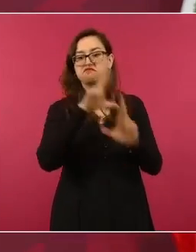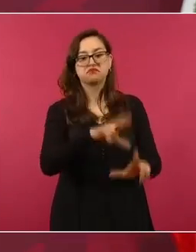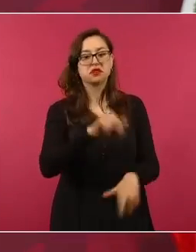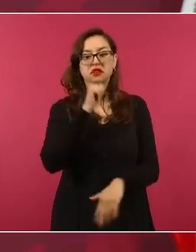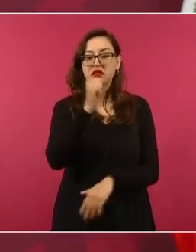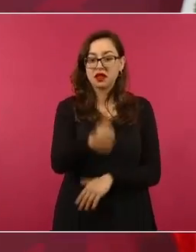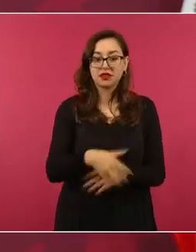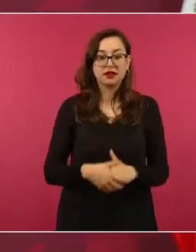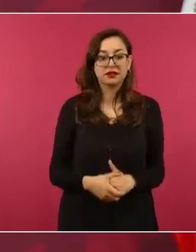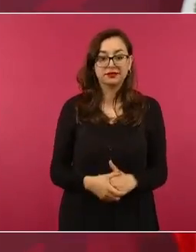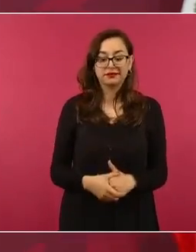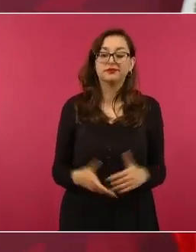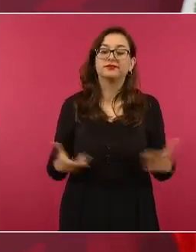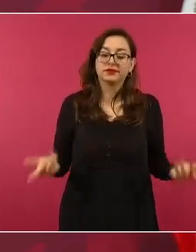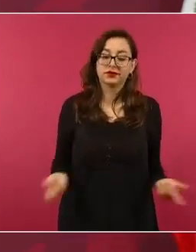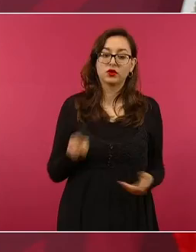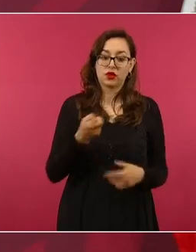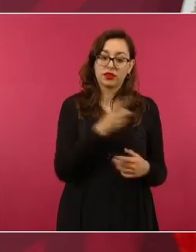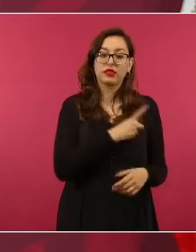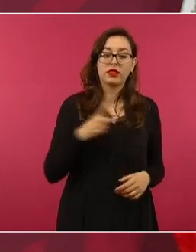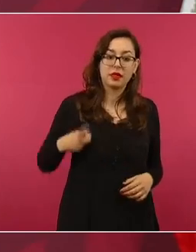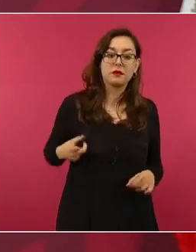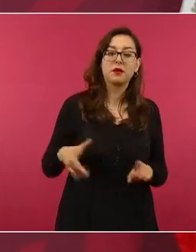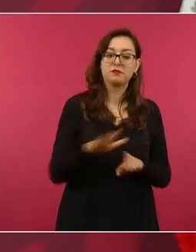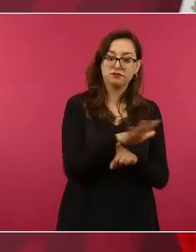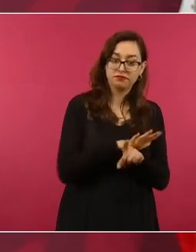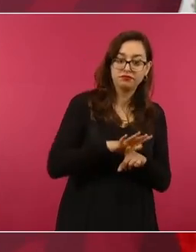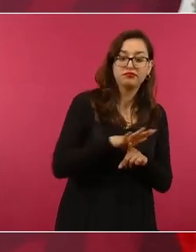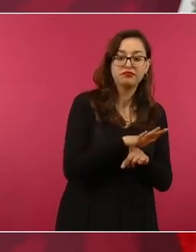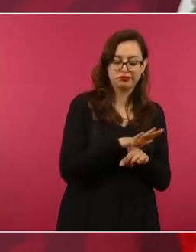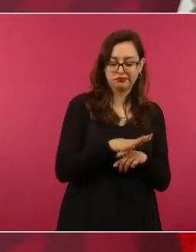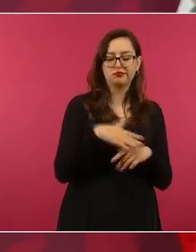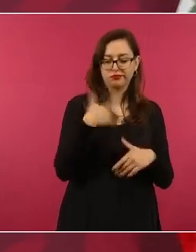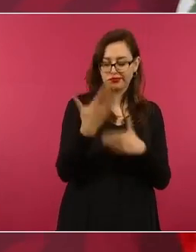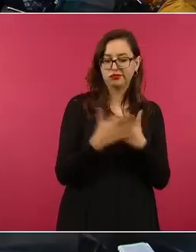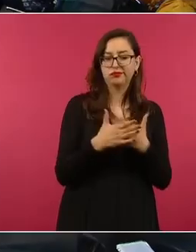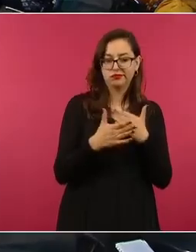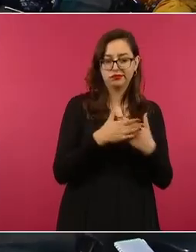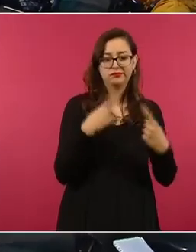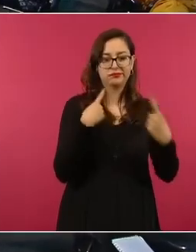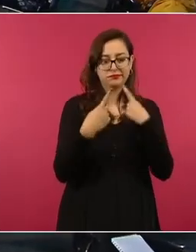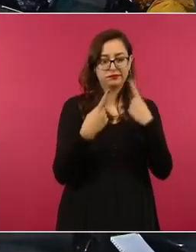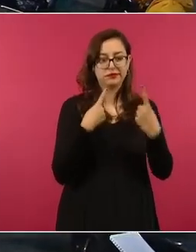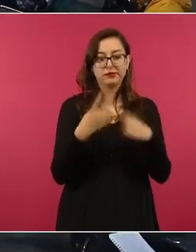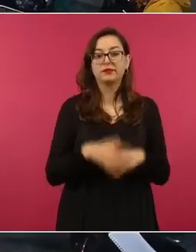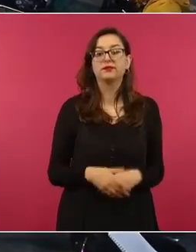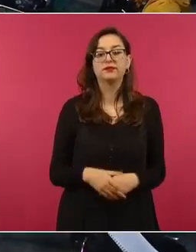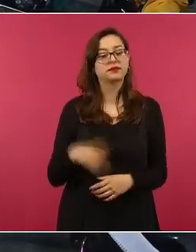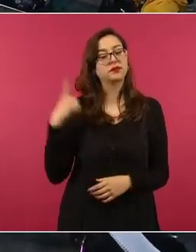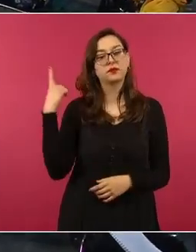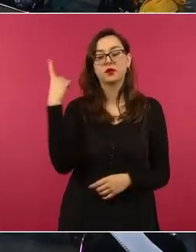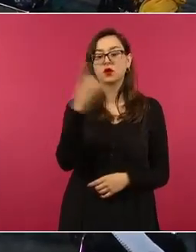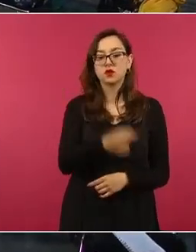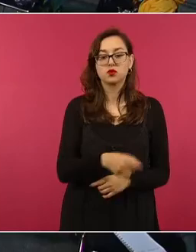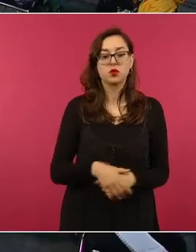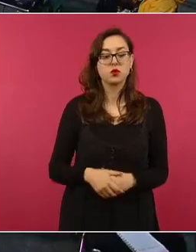hay que convencerlos, ya vamos a verlo. Sí. Bueno, ya nos vamos.